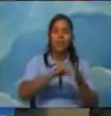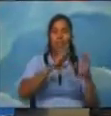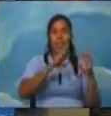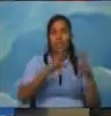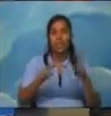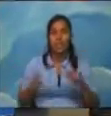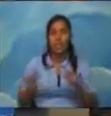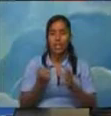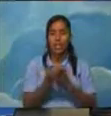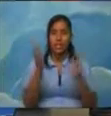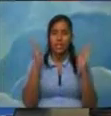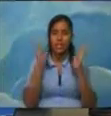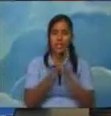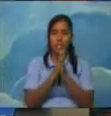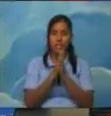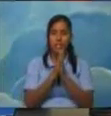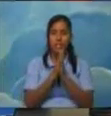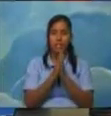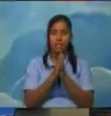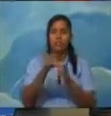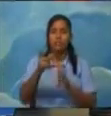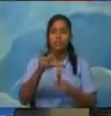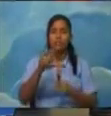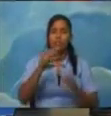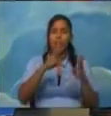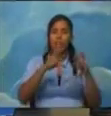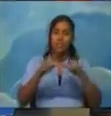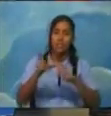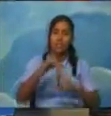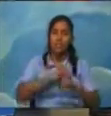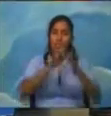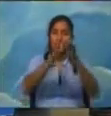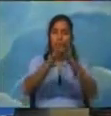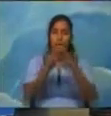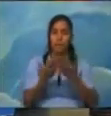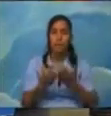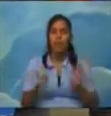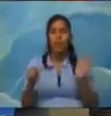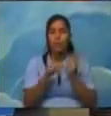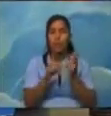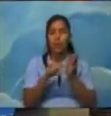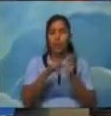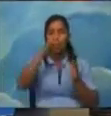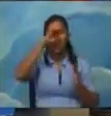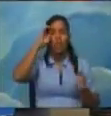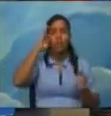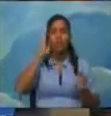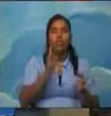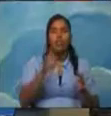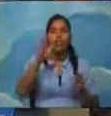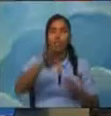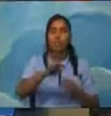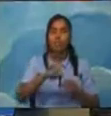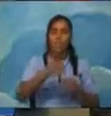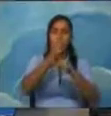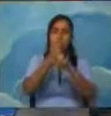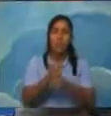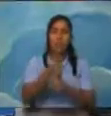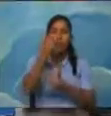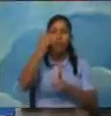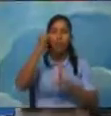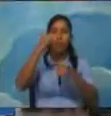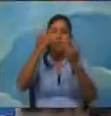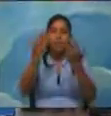a la Tierra Santa, la tierra de la Biblia, donde Dios lo está esperando para devolverle